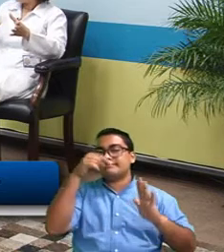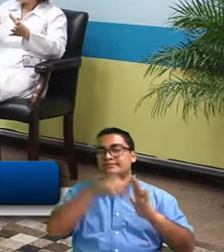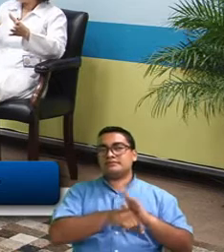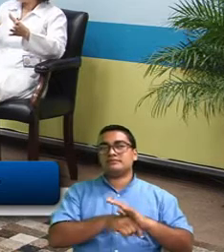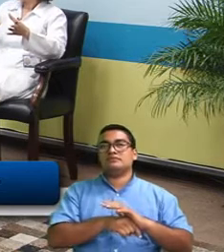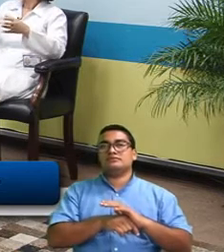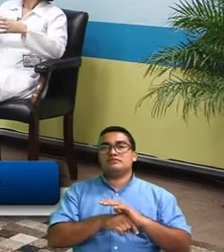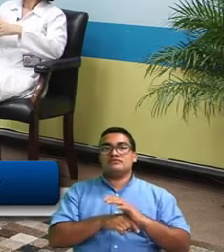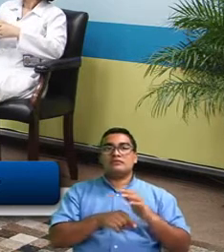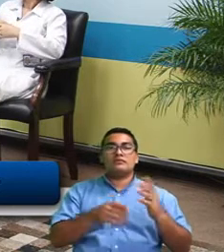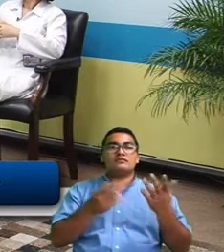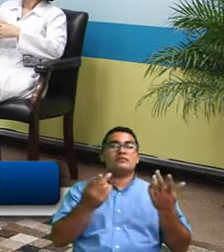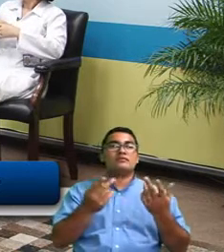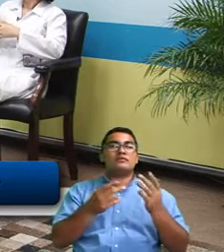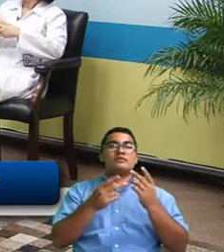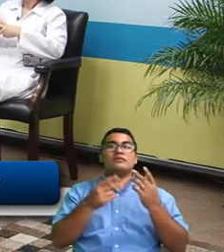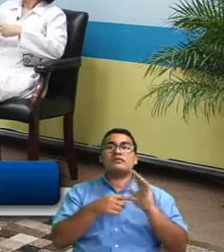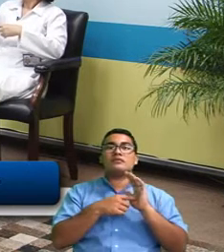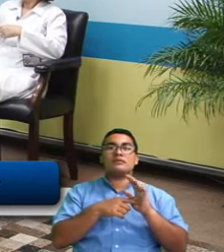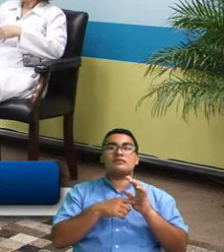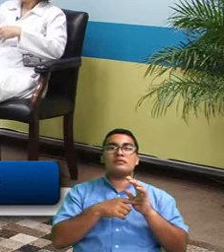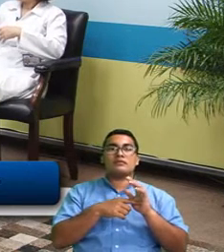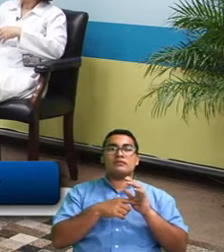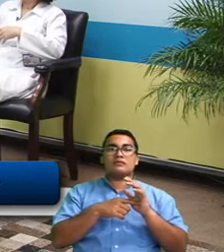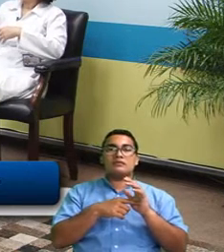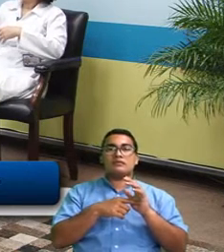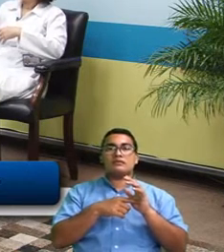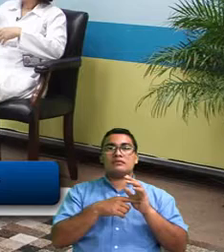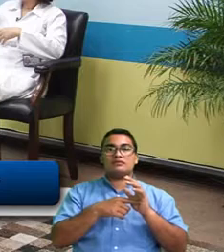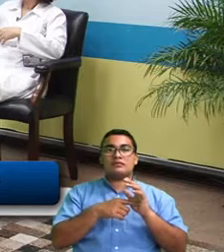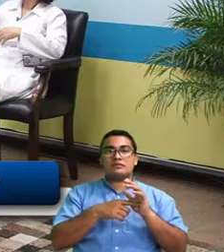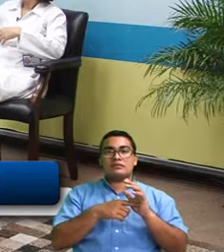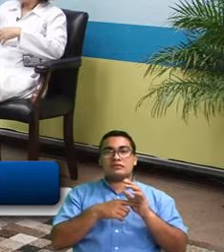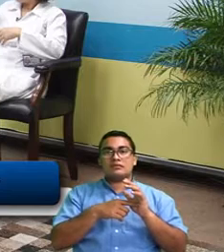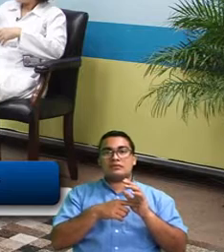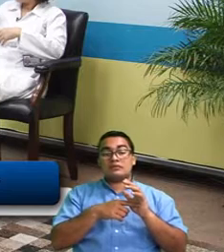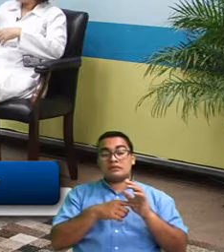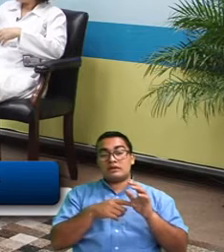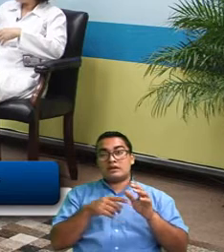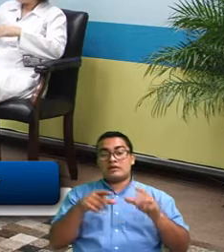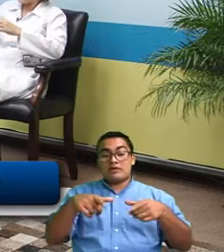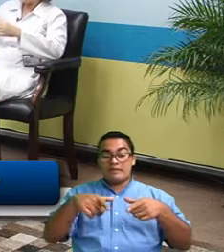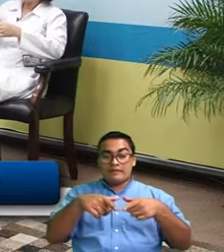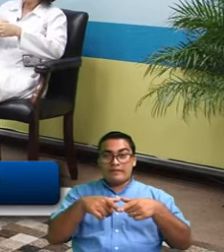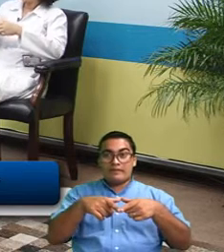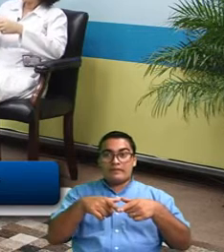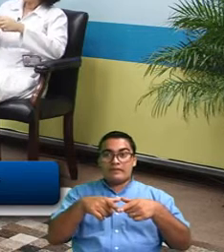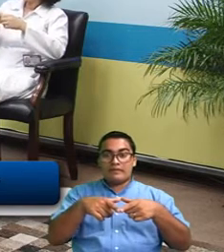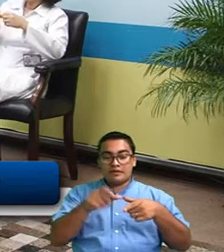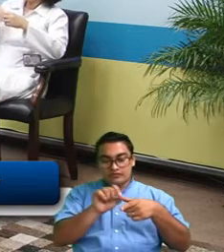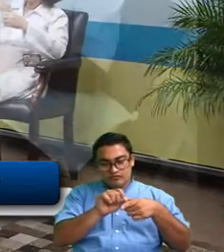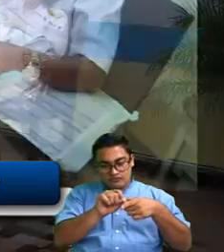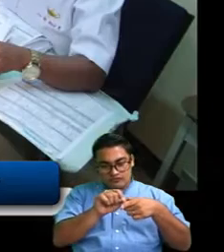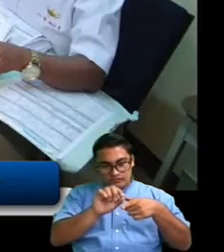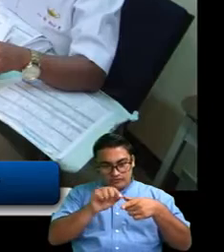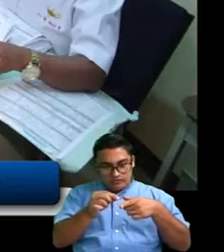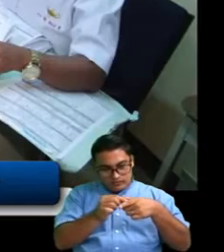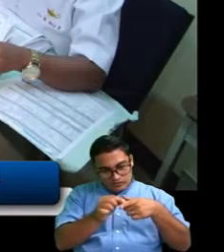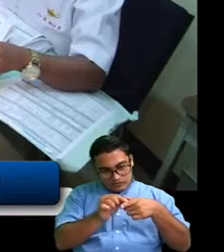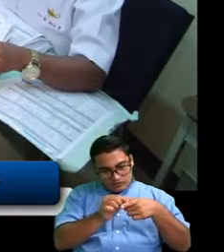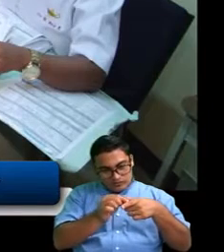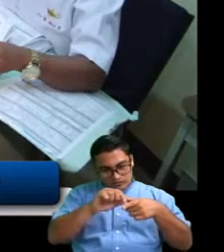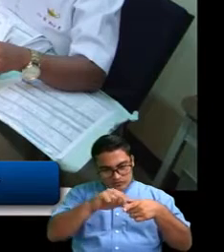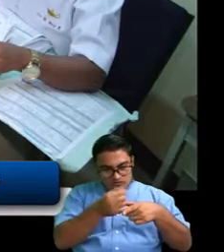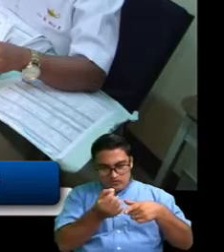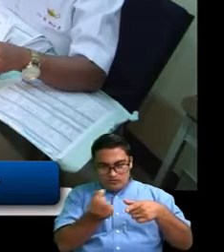para que los amigos televidentes sepan, es una parte quitar una parte de piel, ¿verdad? Si es del cuello, cuello la colposcopía